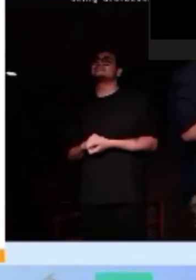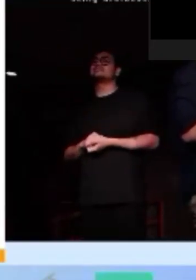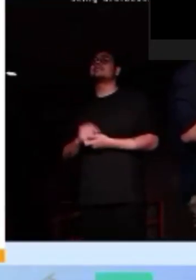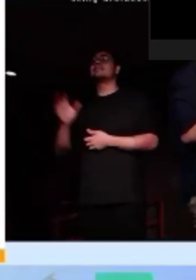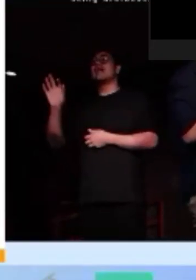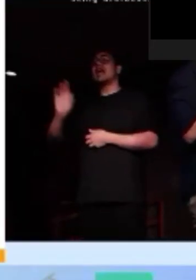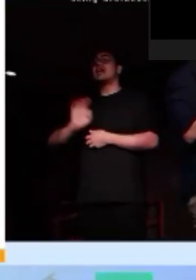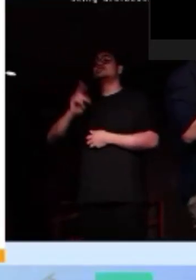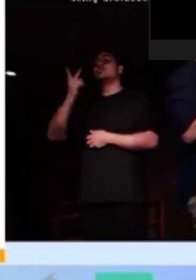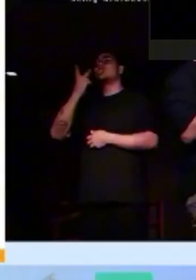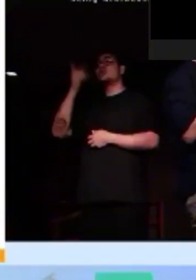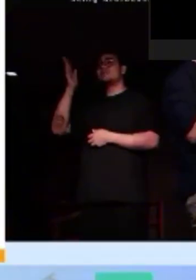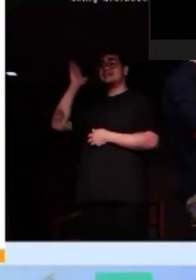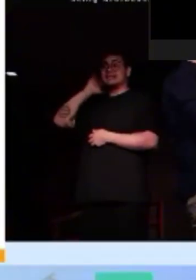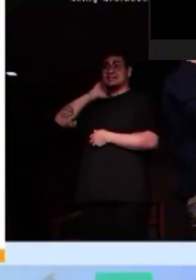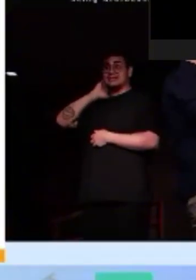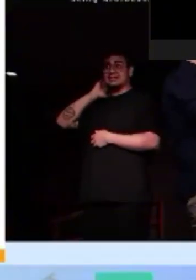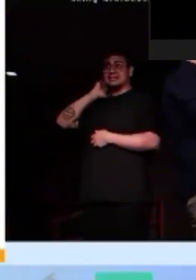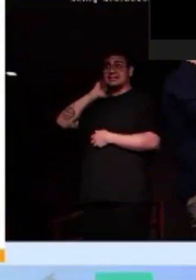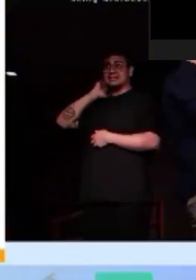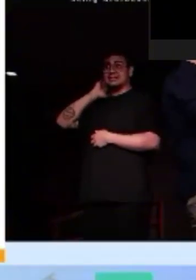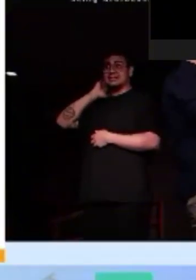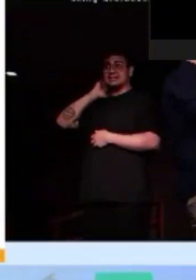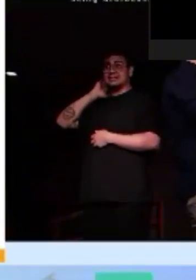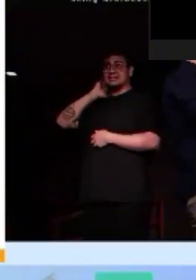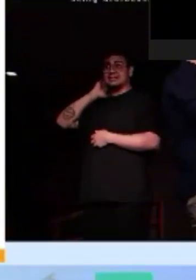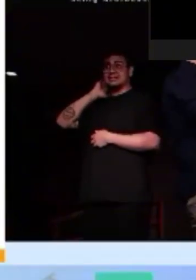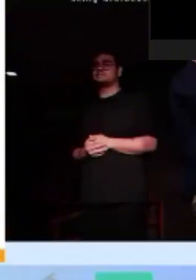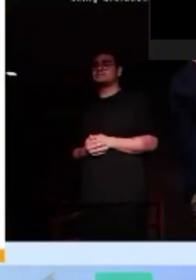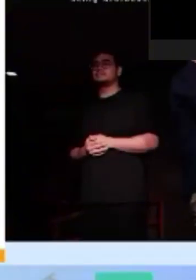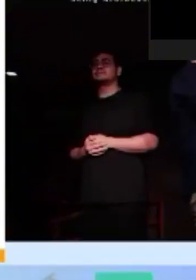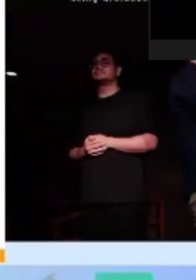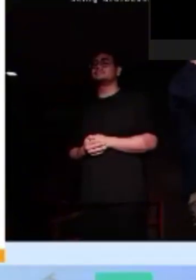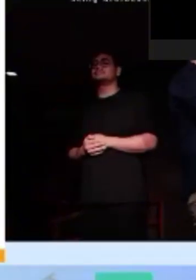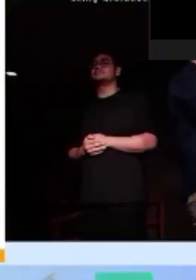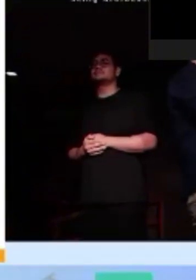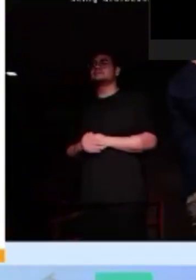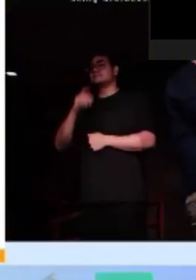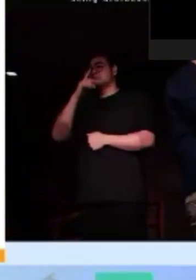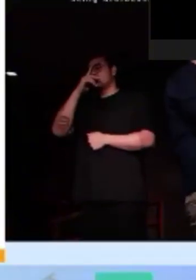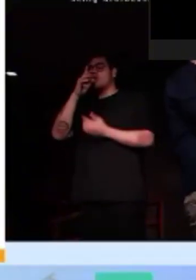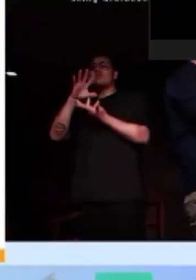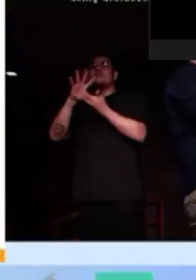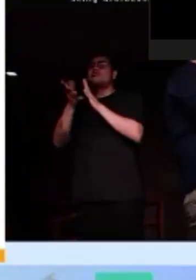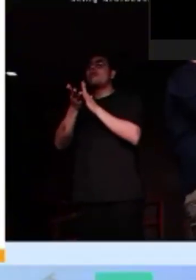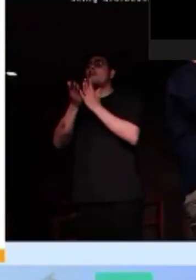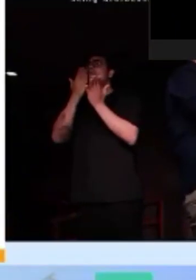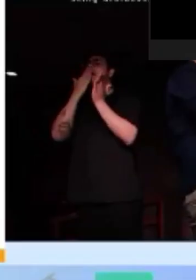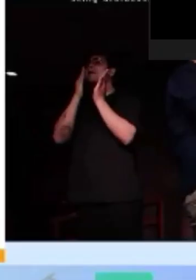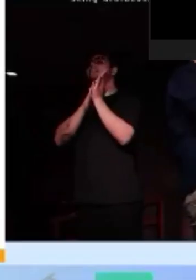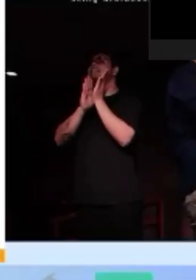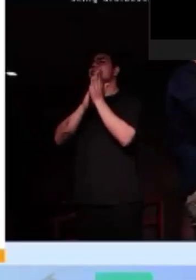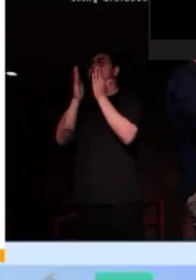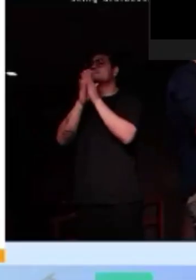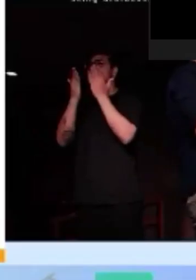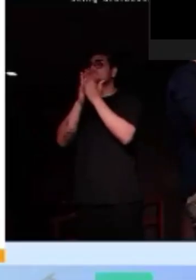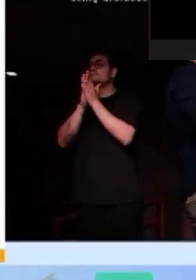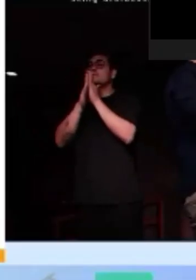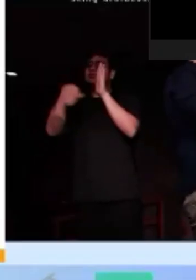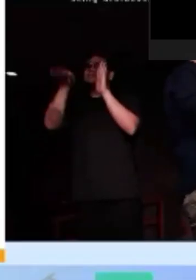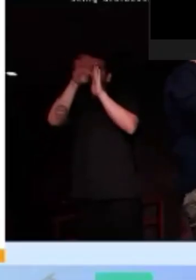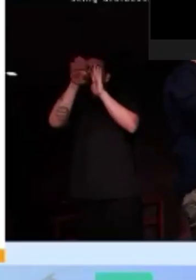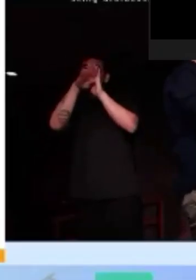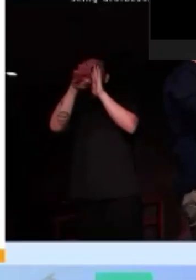lo que empezamos haciendo fue elaborar o preparar de vuelta el material bibliográfico y planificar las